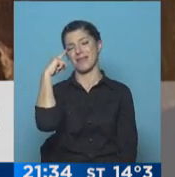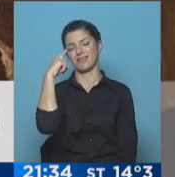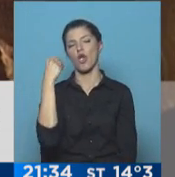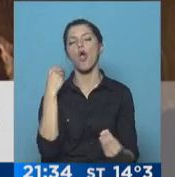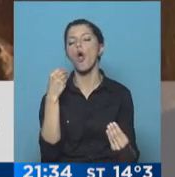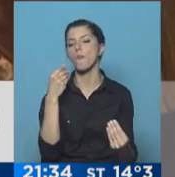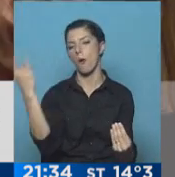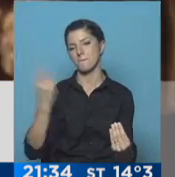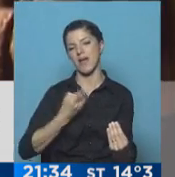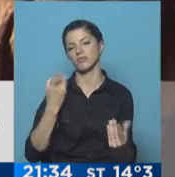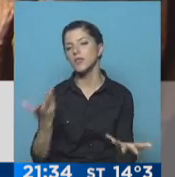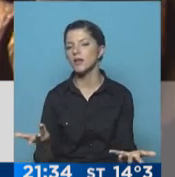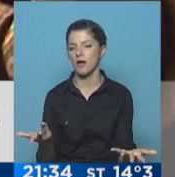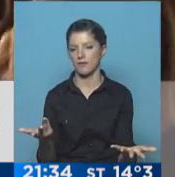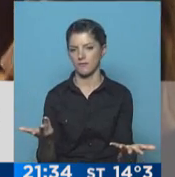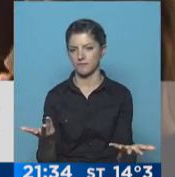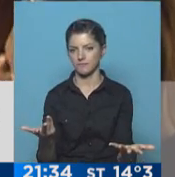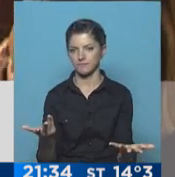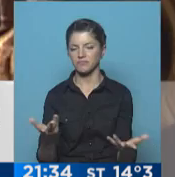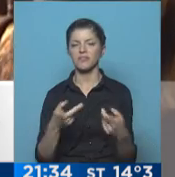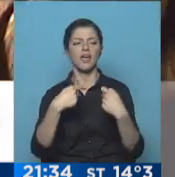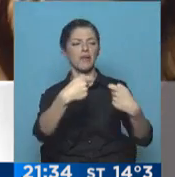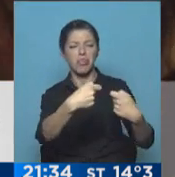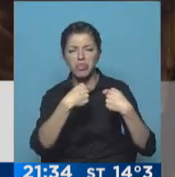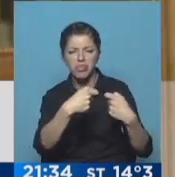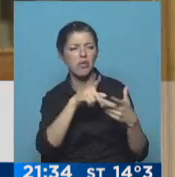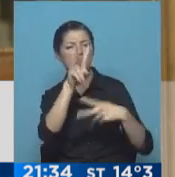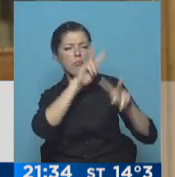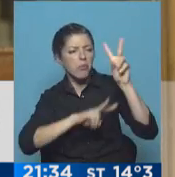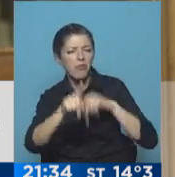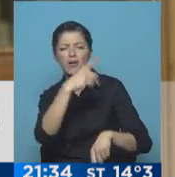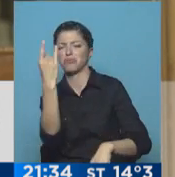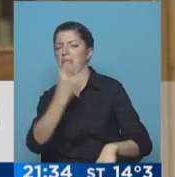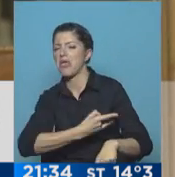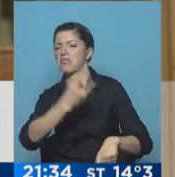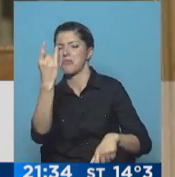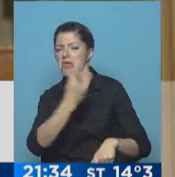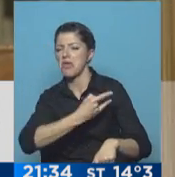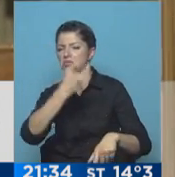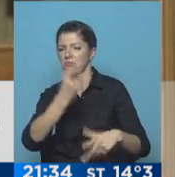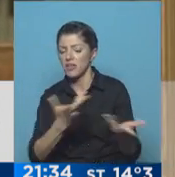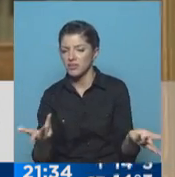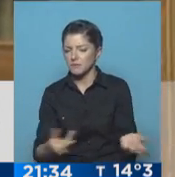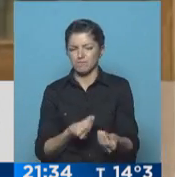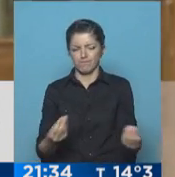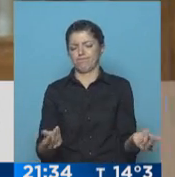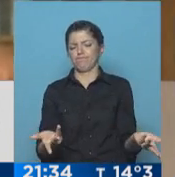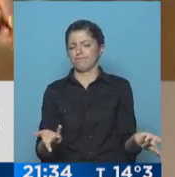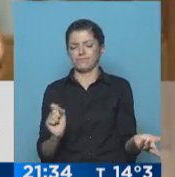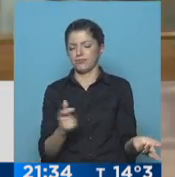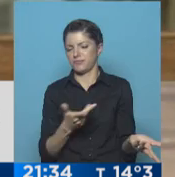mentira se da, la infamia, y miente, que algo quedará. Por eso les pido a